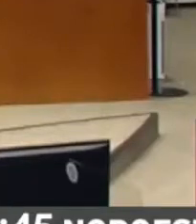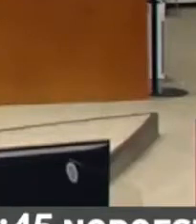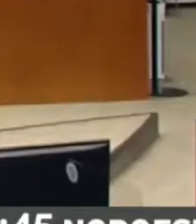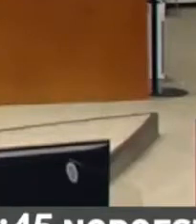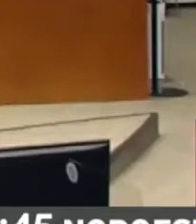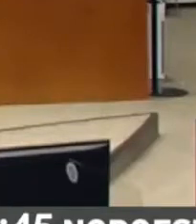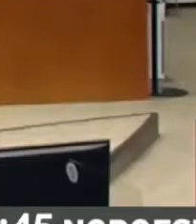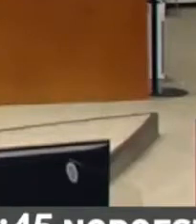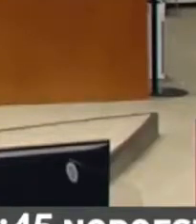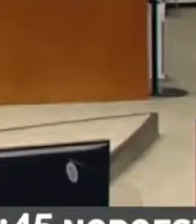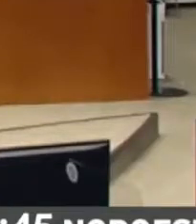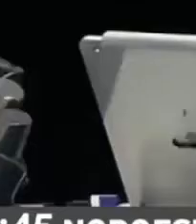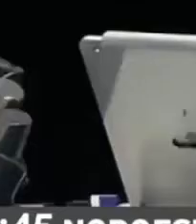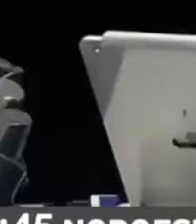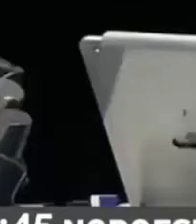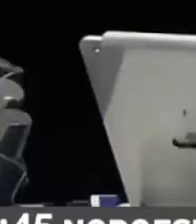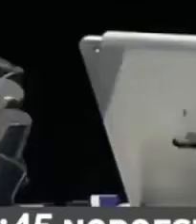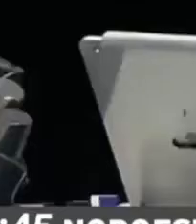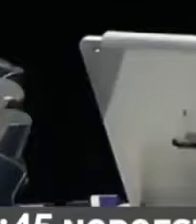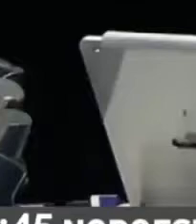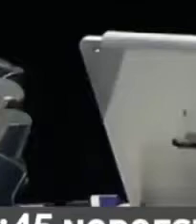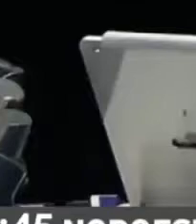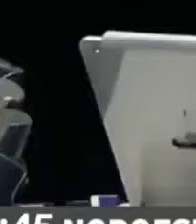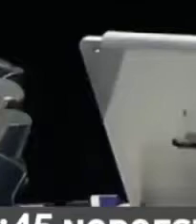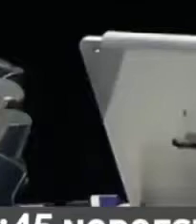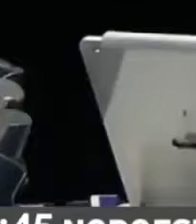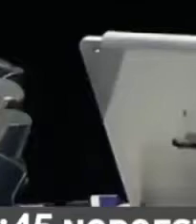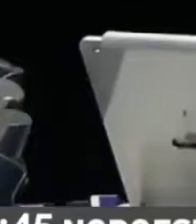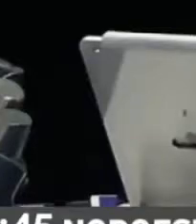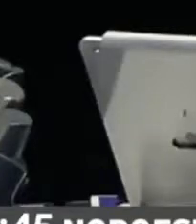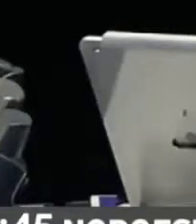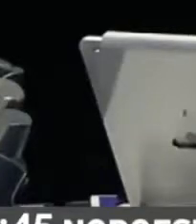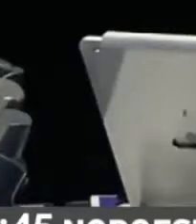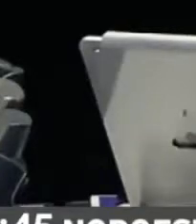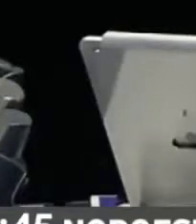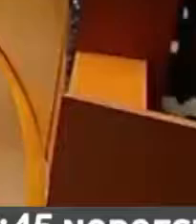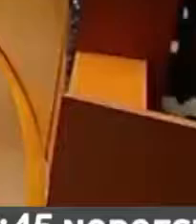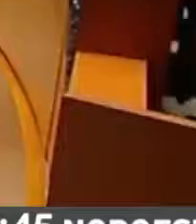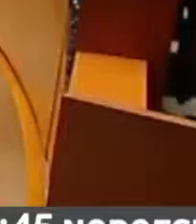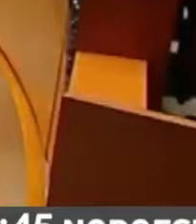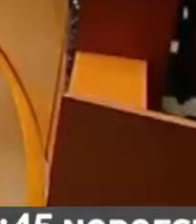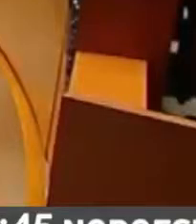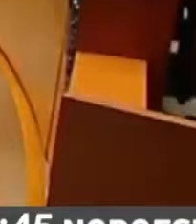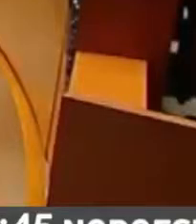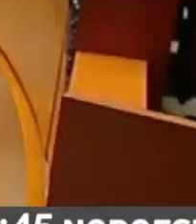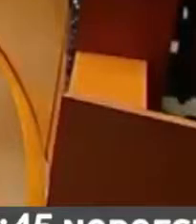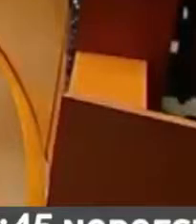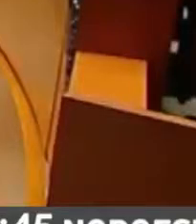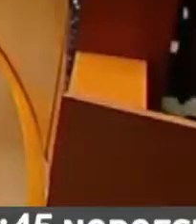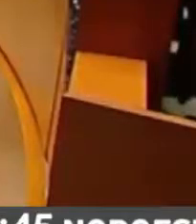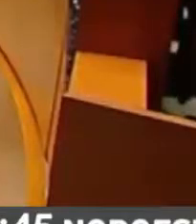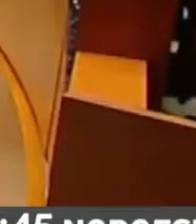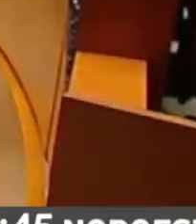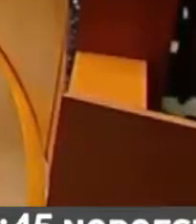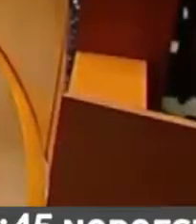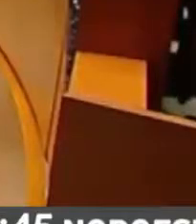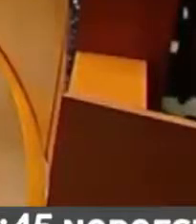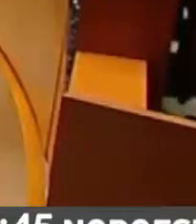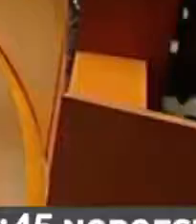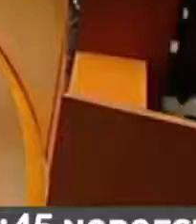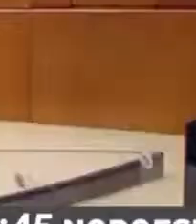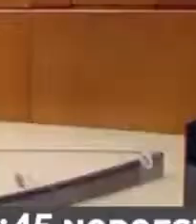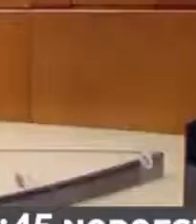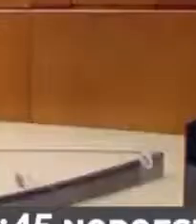pasando con la Suprema Corte en el país, decisiones que se han tomado, la independencia de